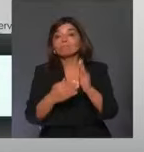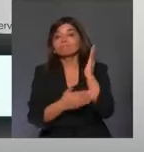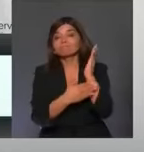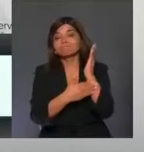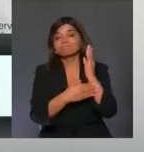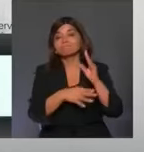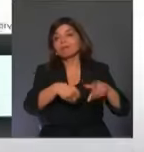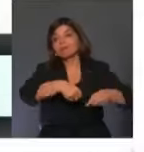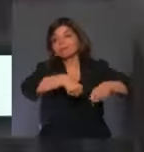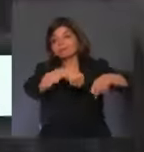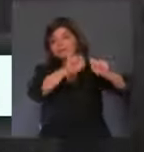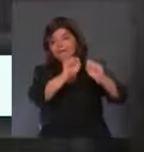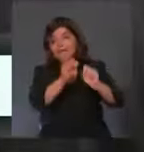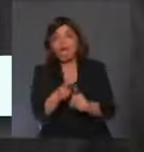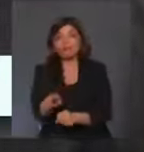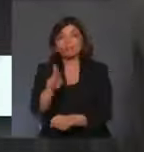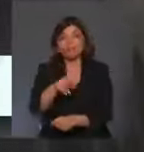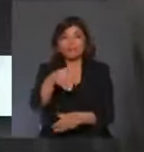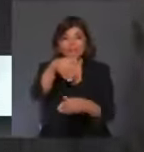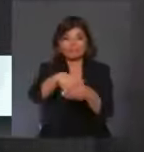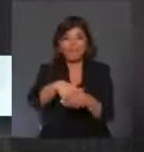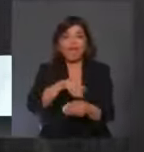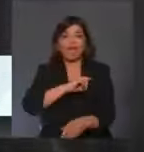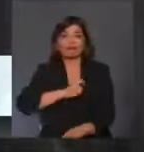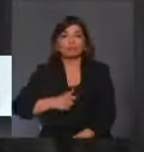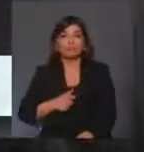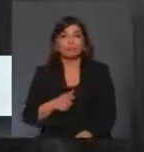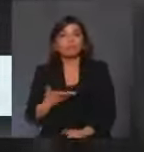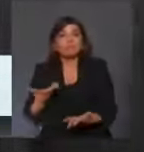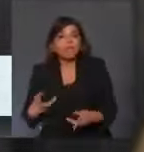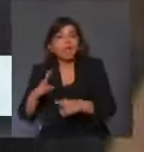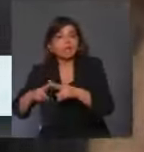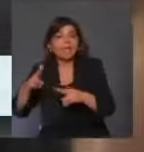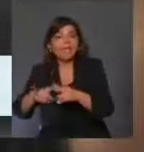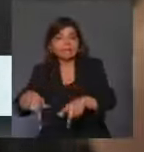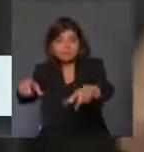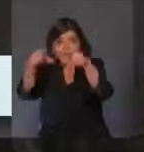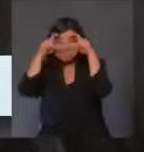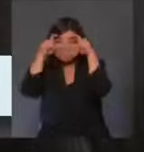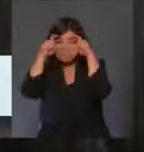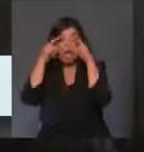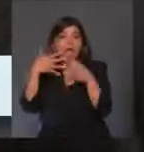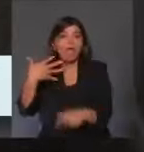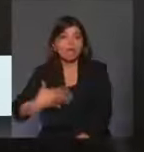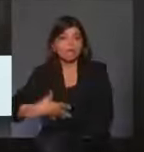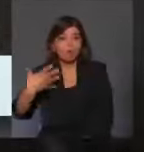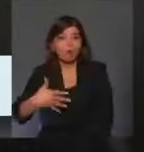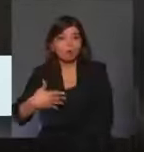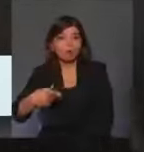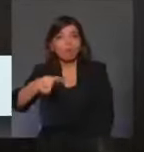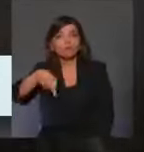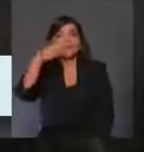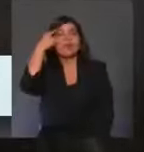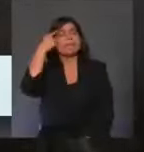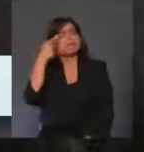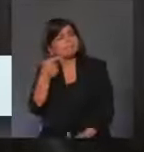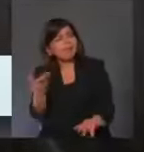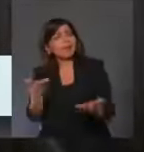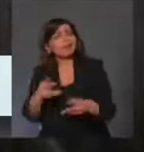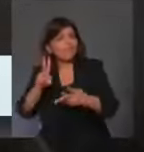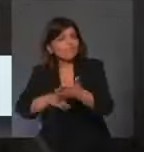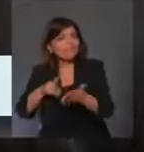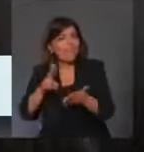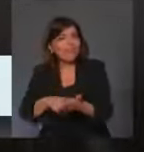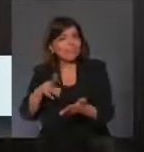oficialismo ser reelecto. Si lo que hizo Pancho Orrego es de verdad una hazaña, que ustedes hayan pensado que efectivamente